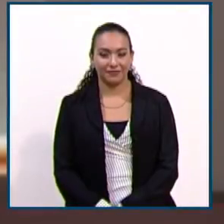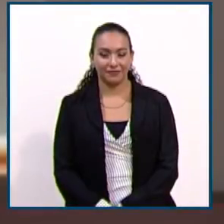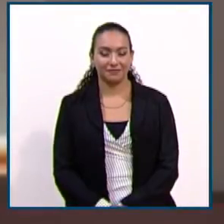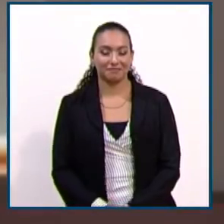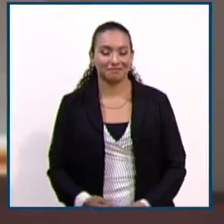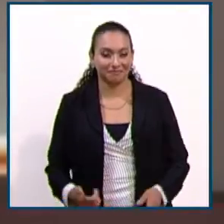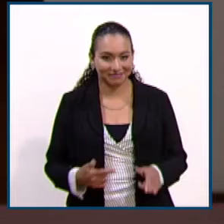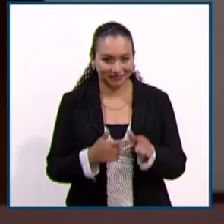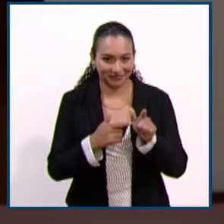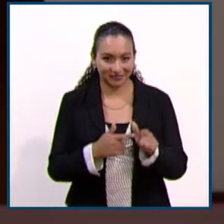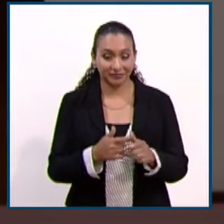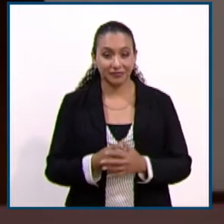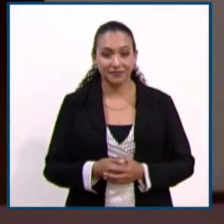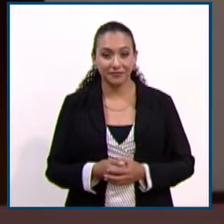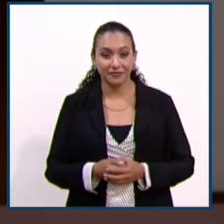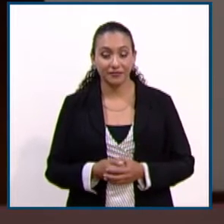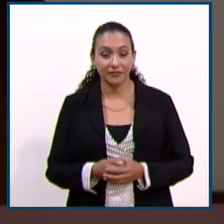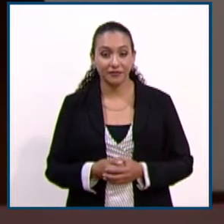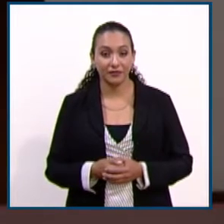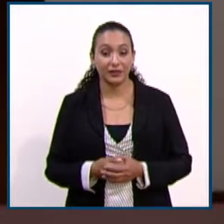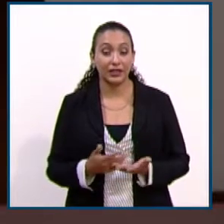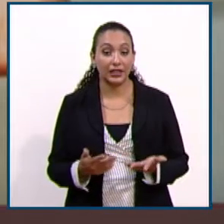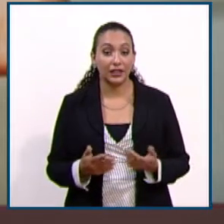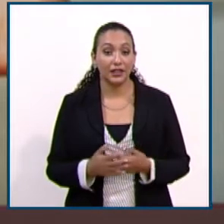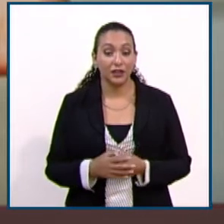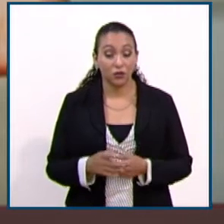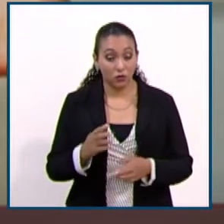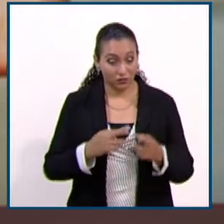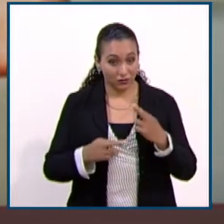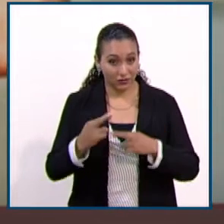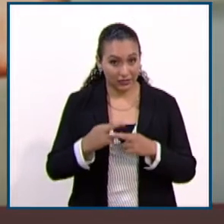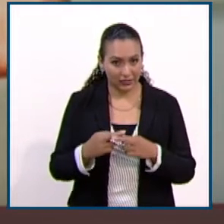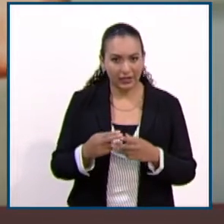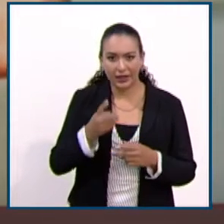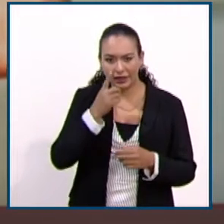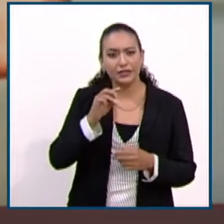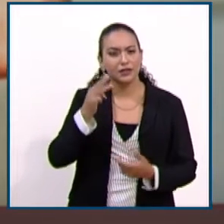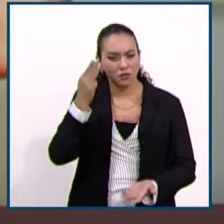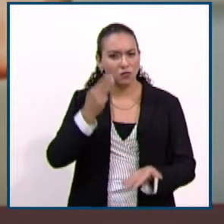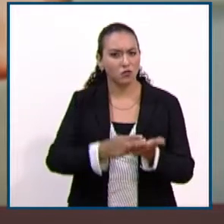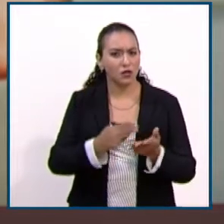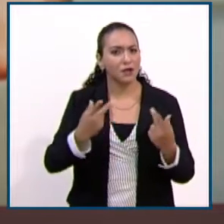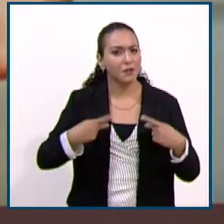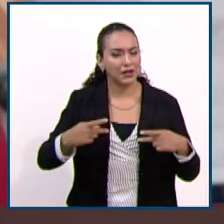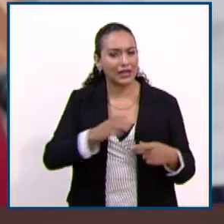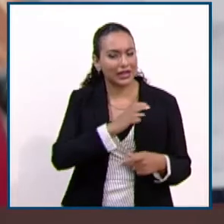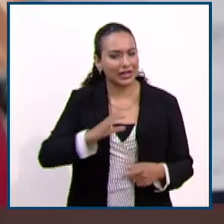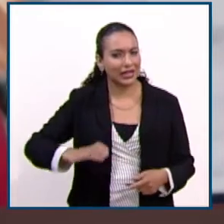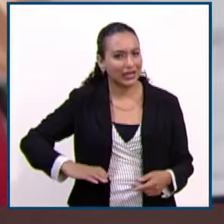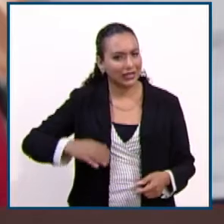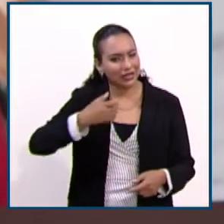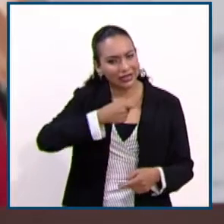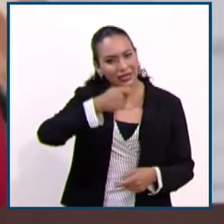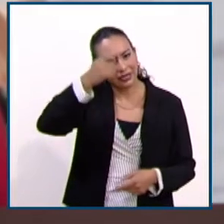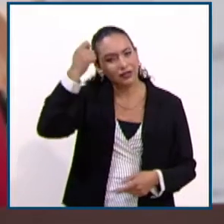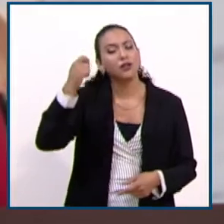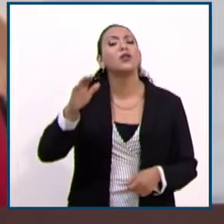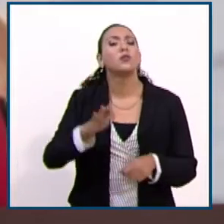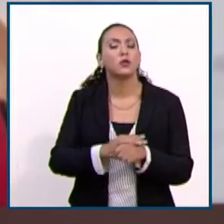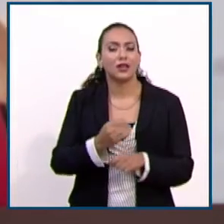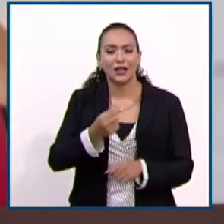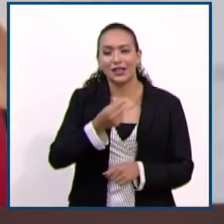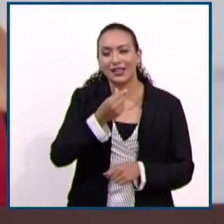Más adelante, confirman multas a aspirantes presidenciales por violar el interés superior de la